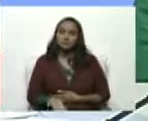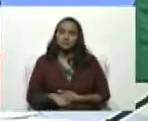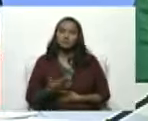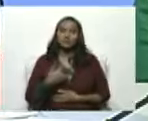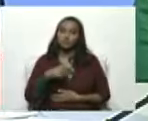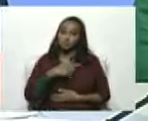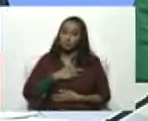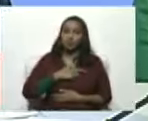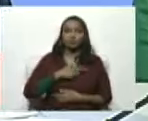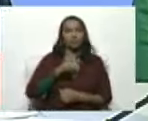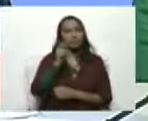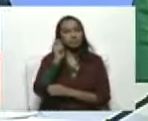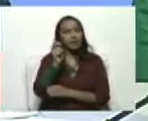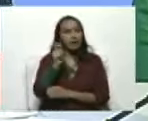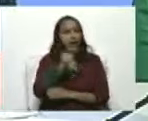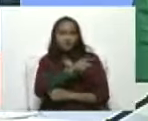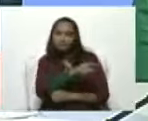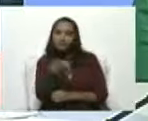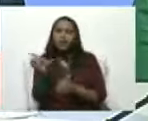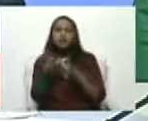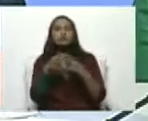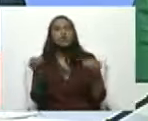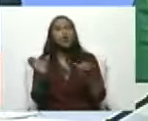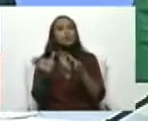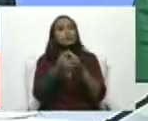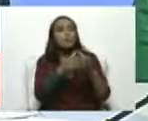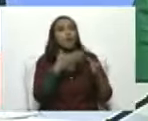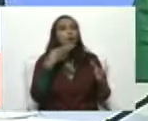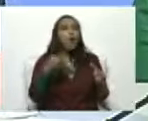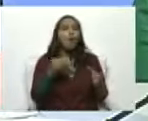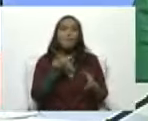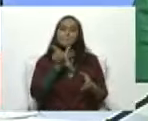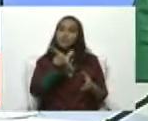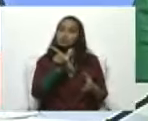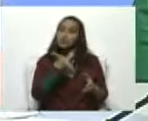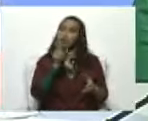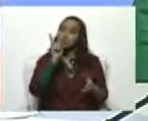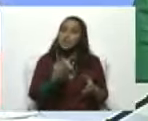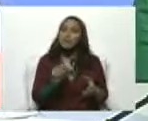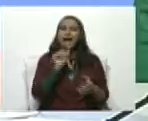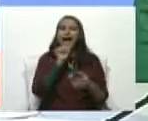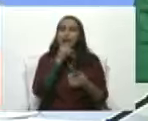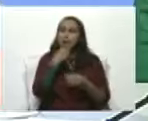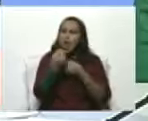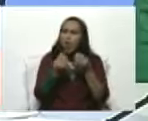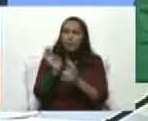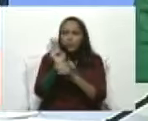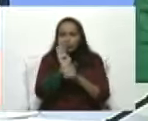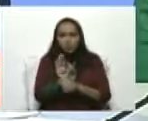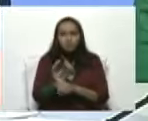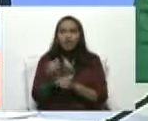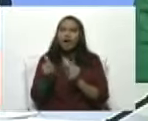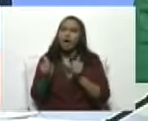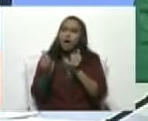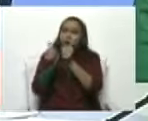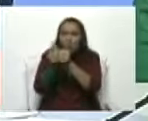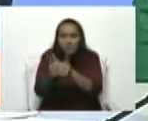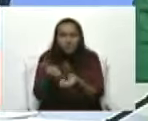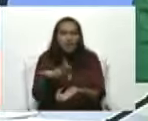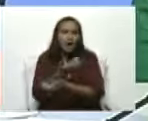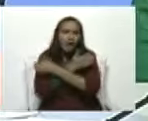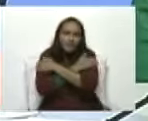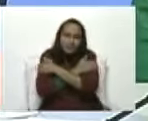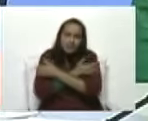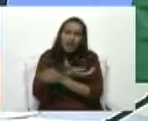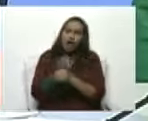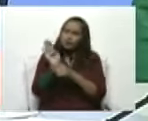la JPSUV, pero es una tarea de toda la juventud. Donde hay un abuelo tiene que estar acompañado, abrazado, con